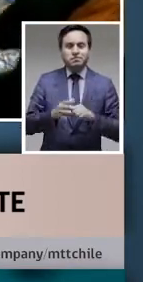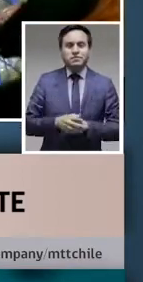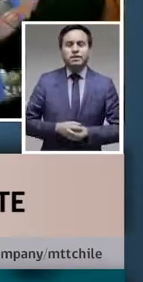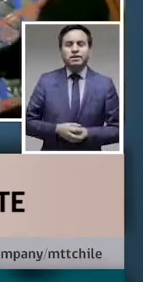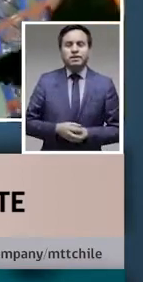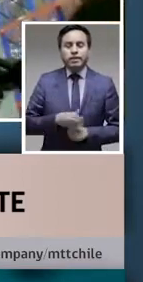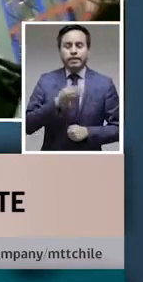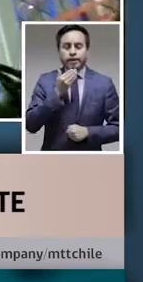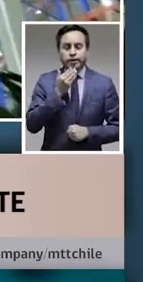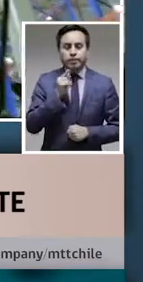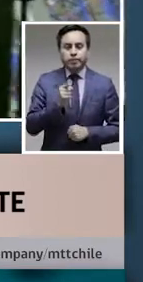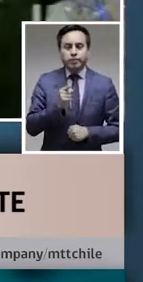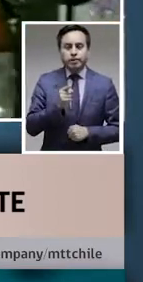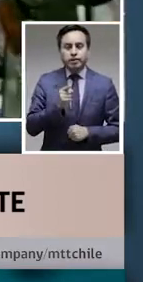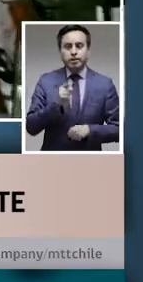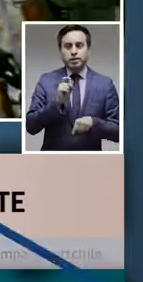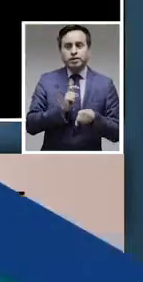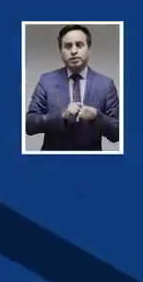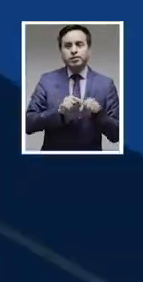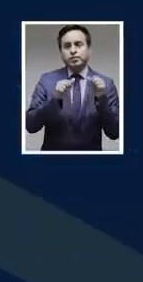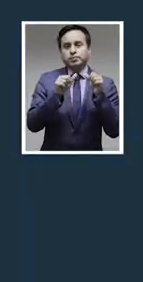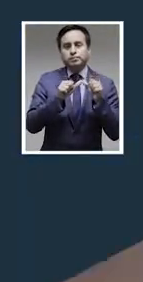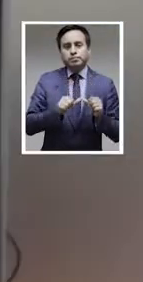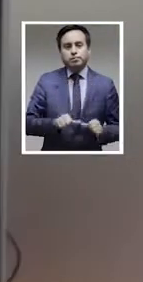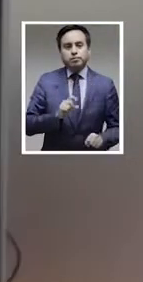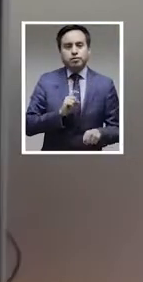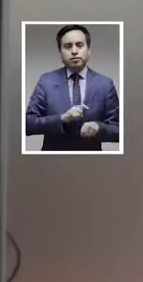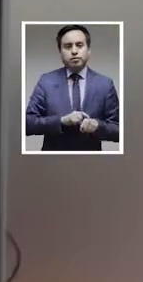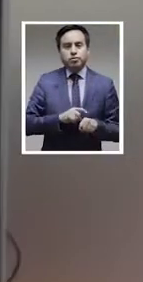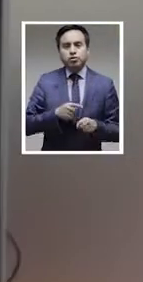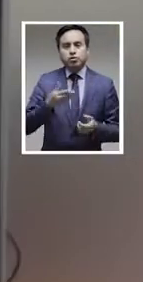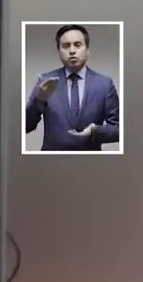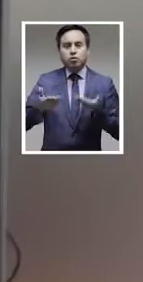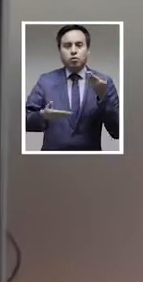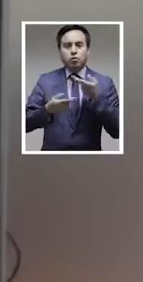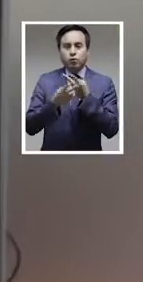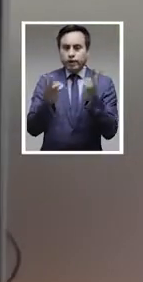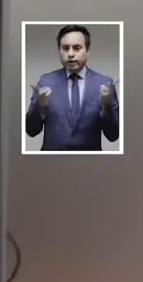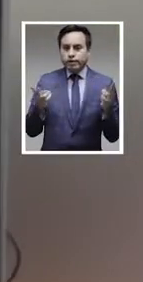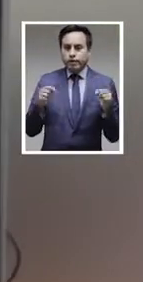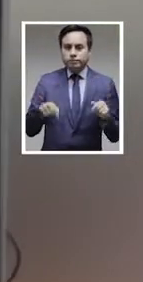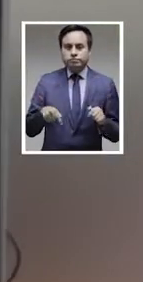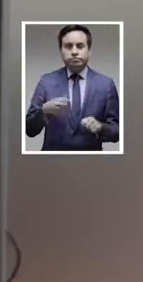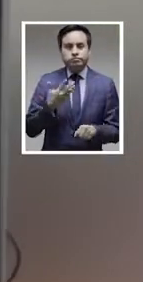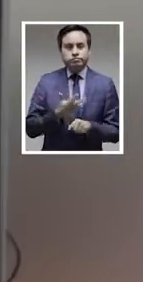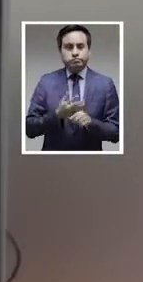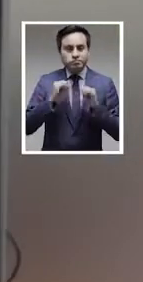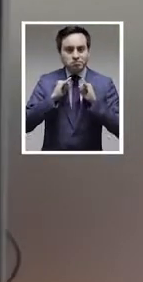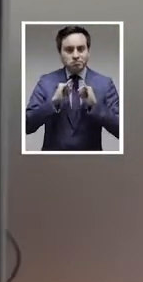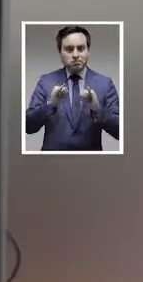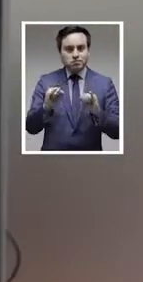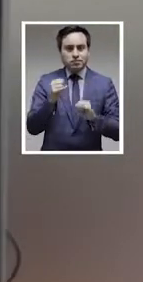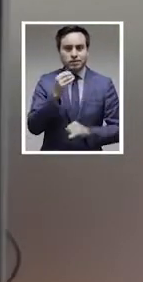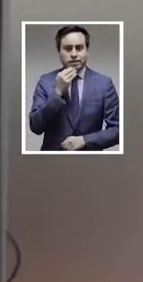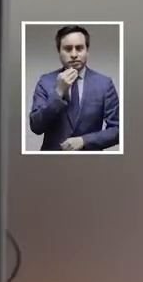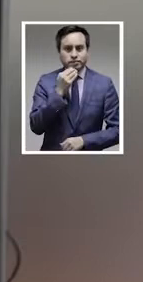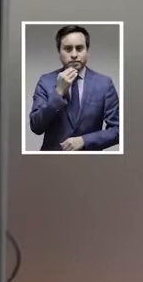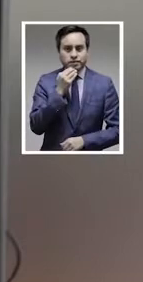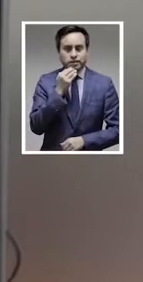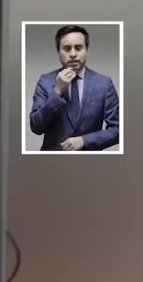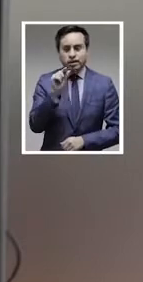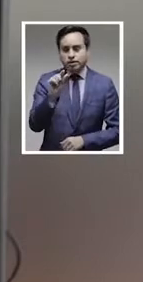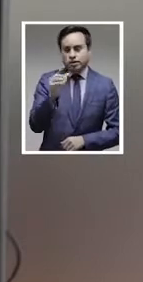Dentro de este periodo de cuenta, también tenemos que informar que se